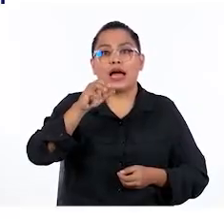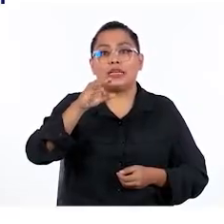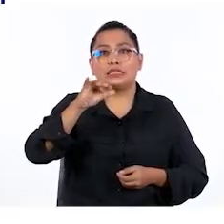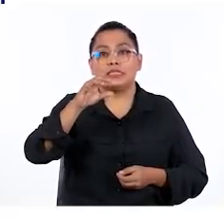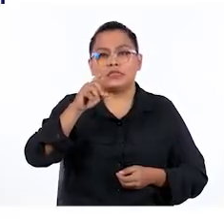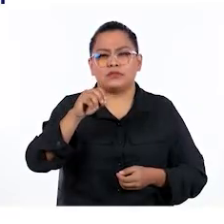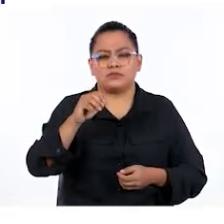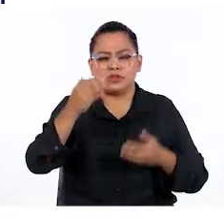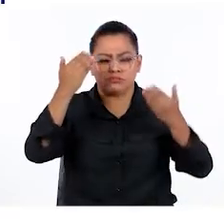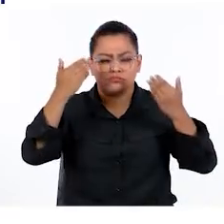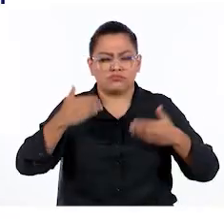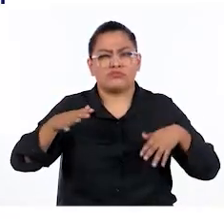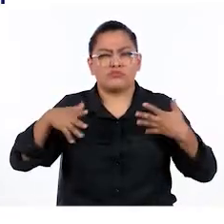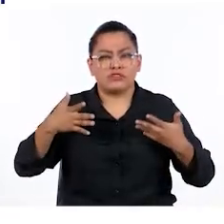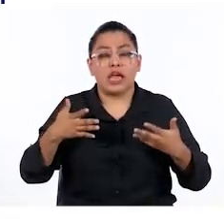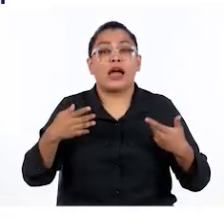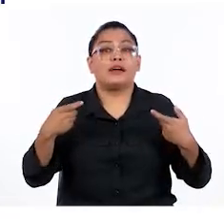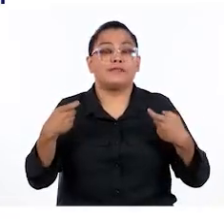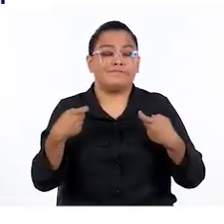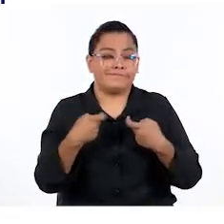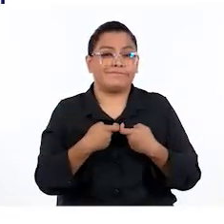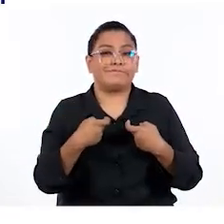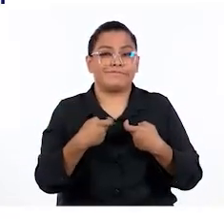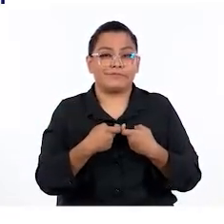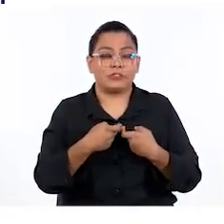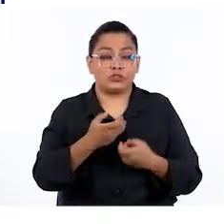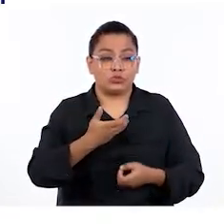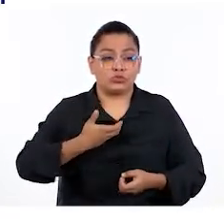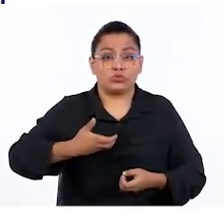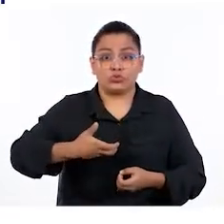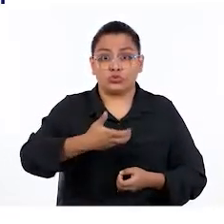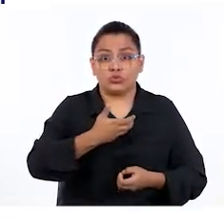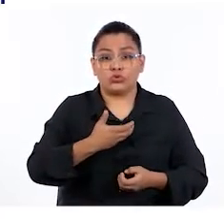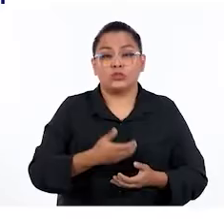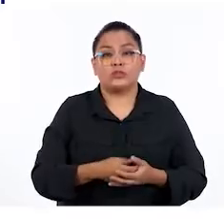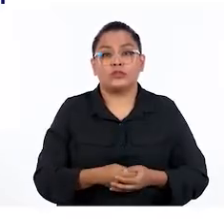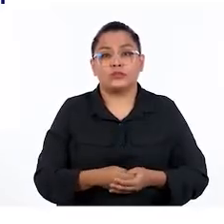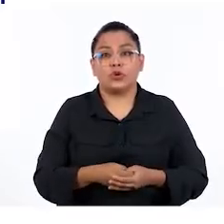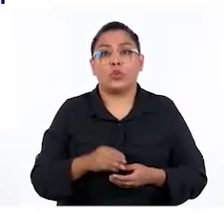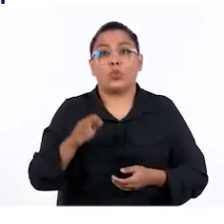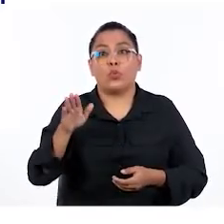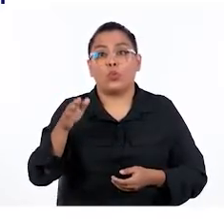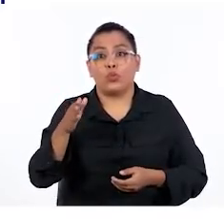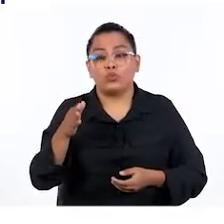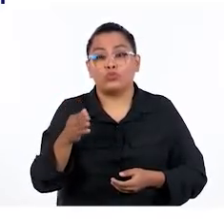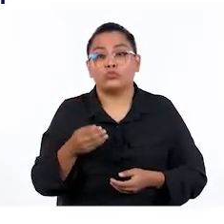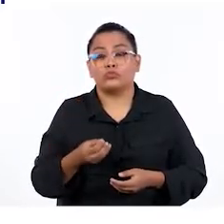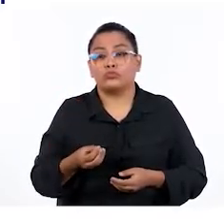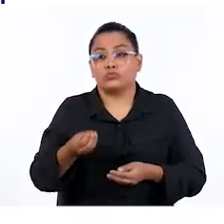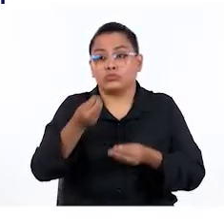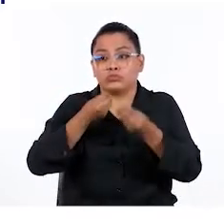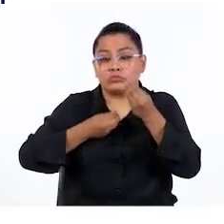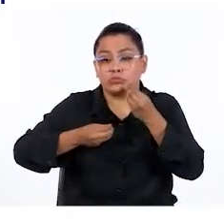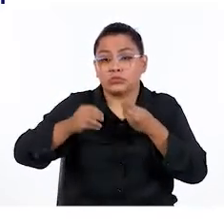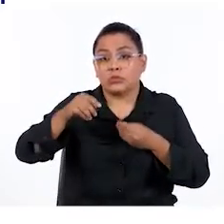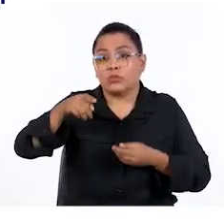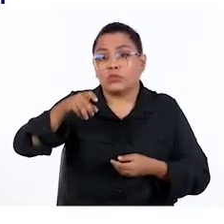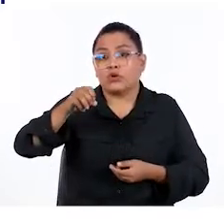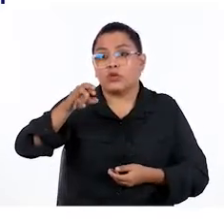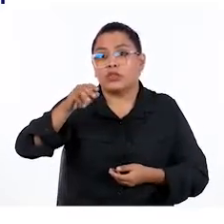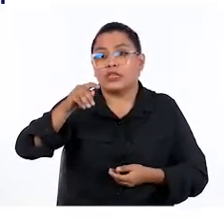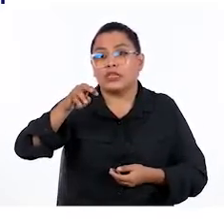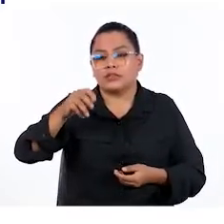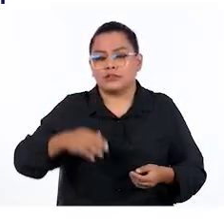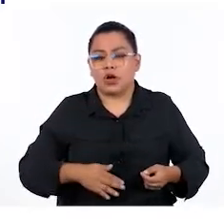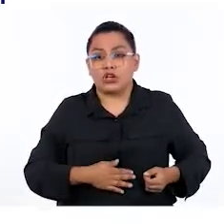nuestro cuerpo si no es para obtener energía? Pues nosotros tenemos y usamos proteínas. Por ejemplo, nuestro